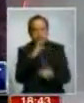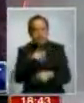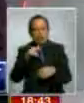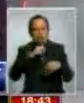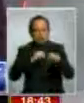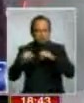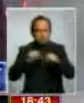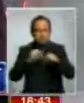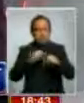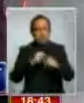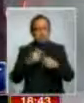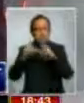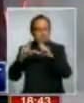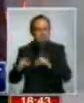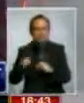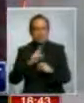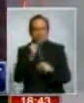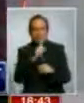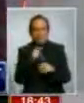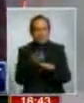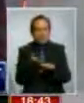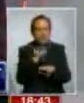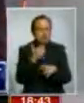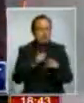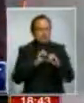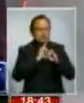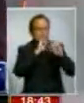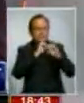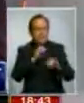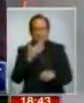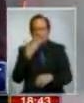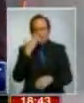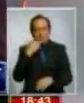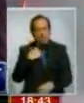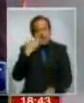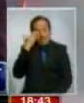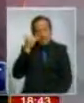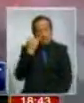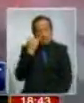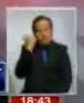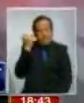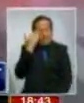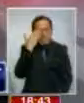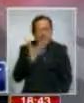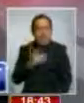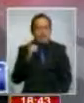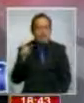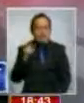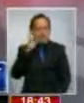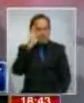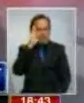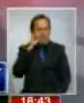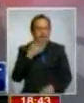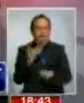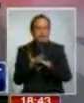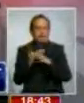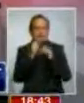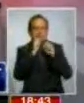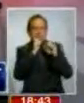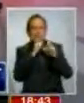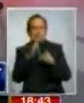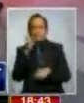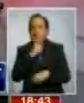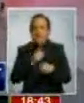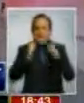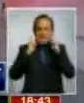terremoto y no sacaría piltrafa de este asunto. Creo que es una mala idea. Uh-huh. Bueno, pero en el fondo le pone una